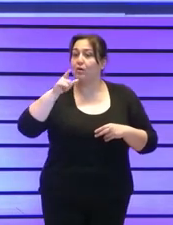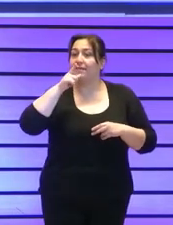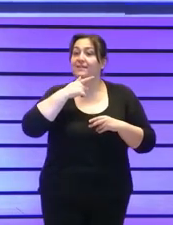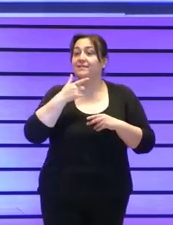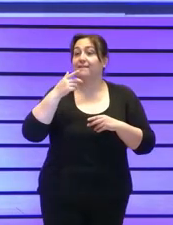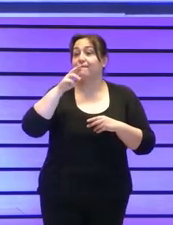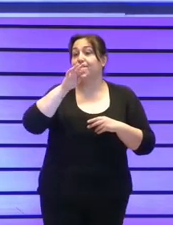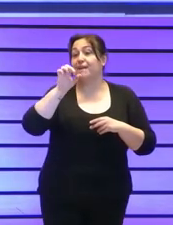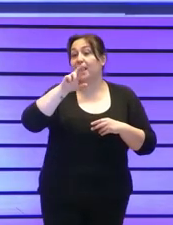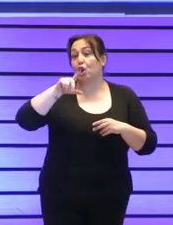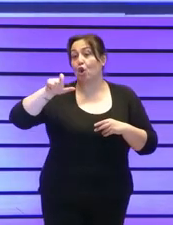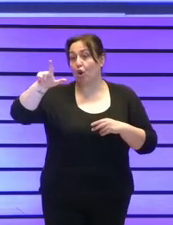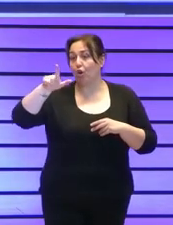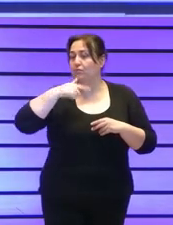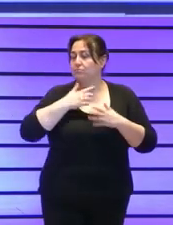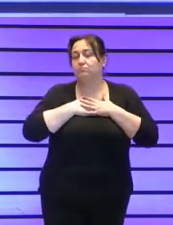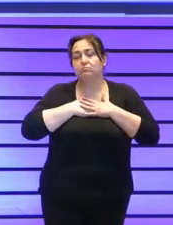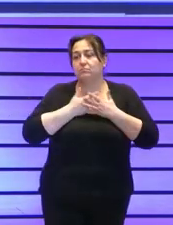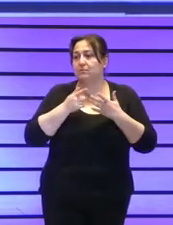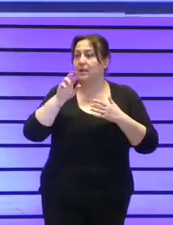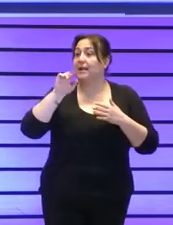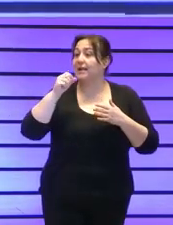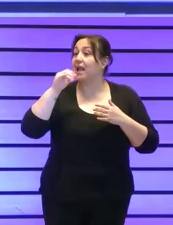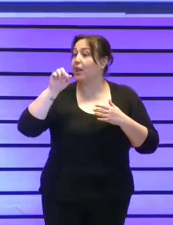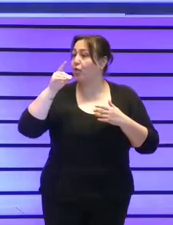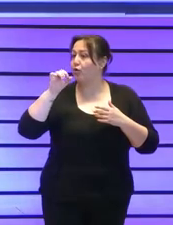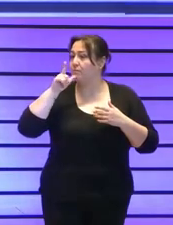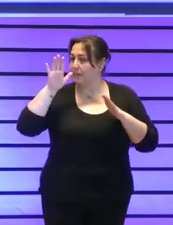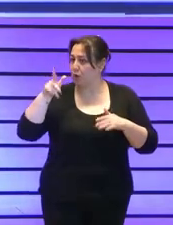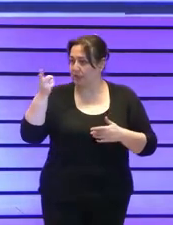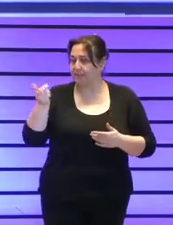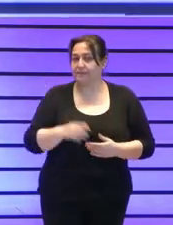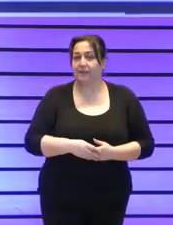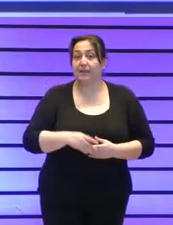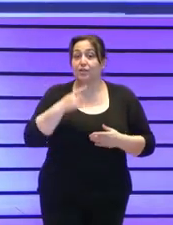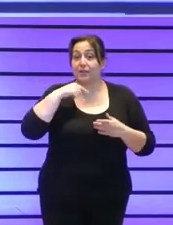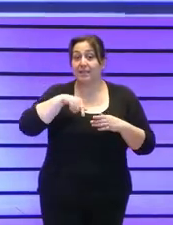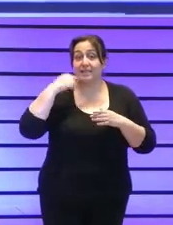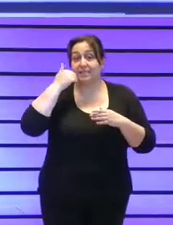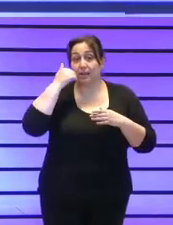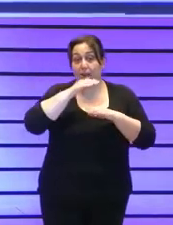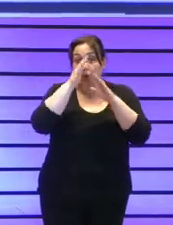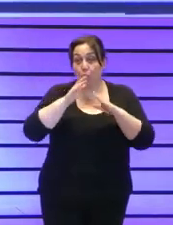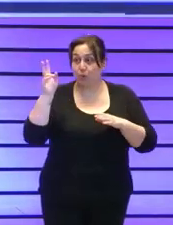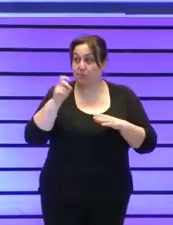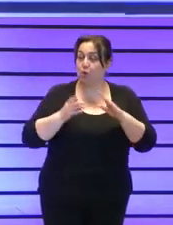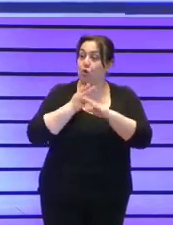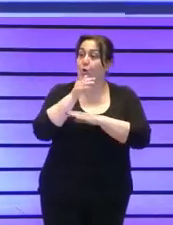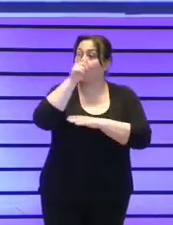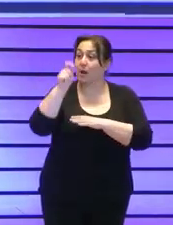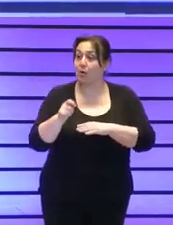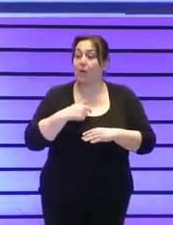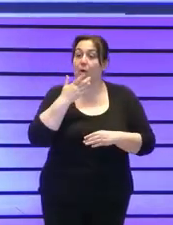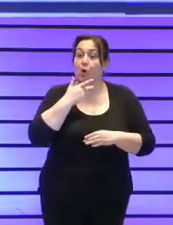ti. Entonces estamos continuamente, ¿no?, recibiendo. Este último sábado voy a una boda de una